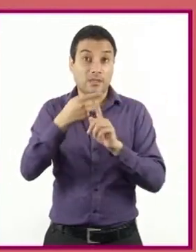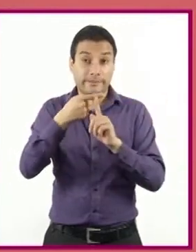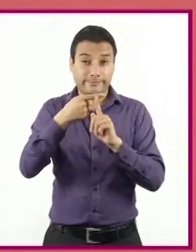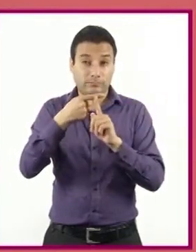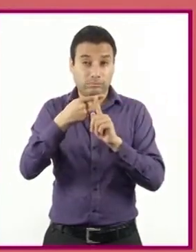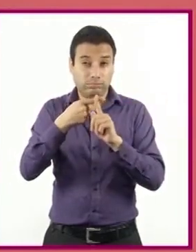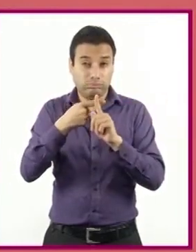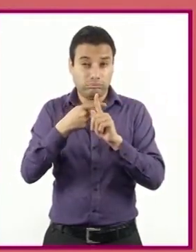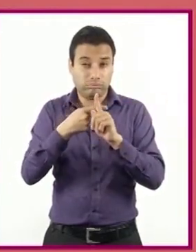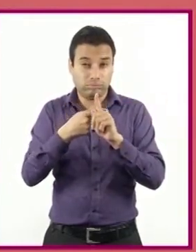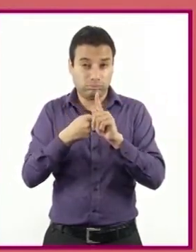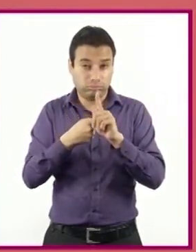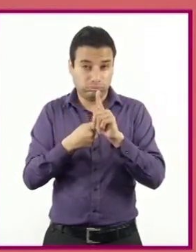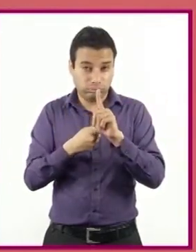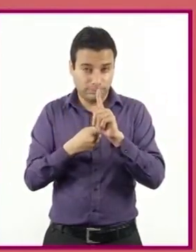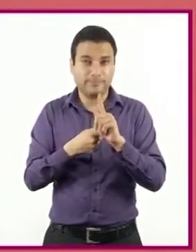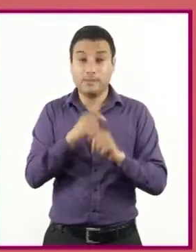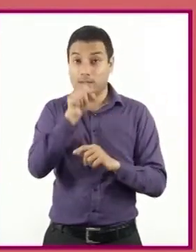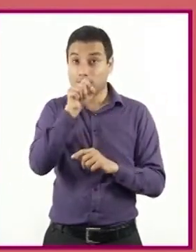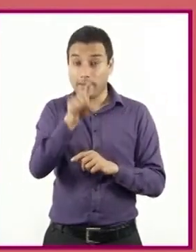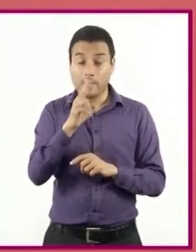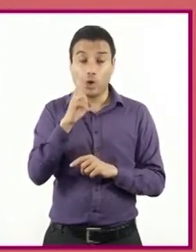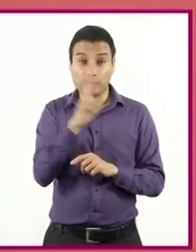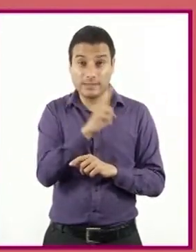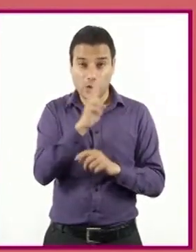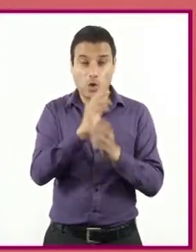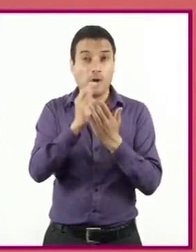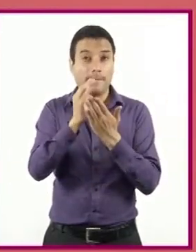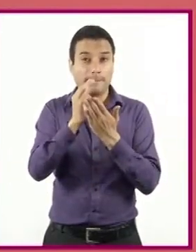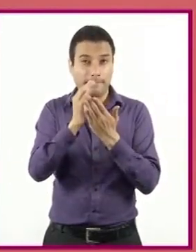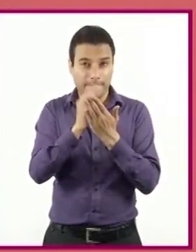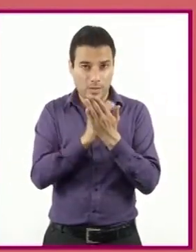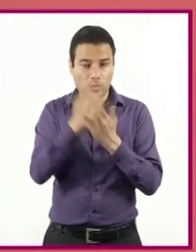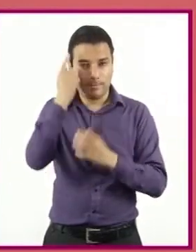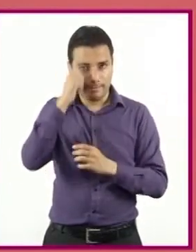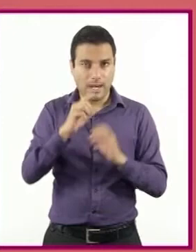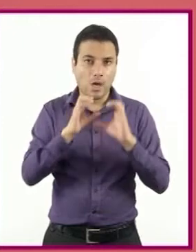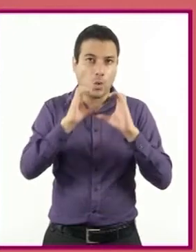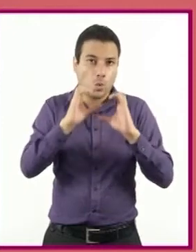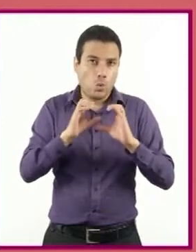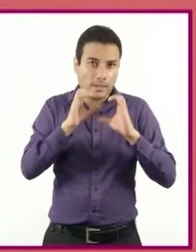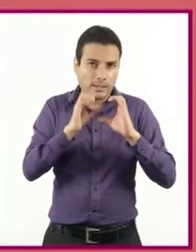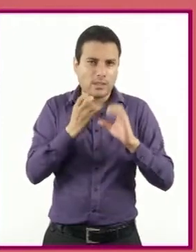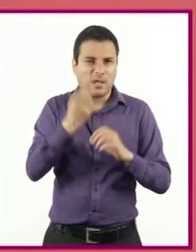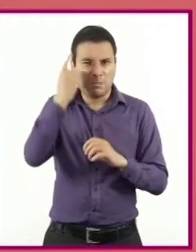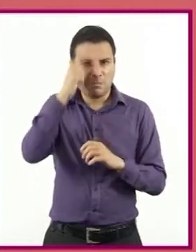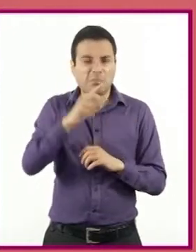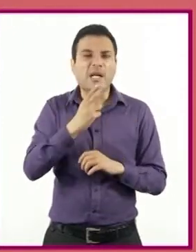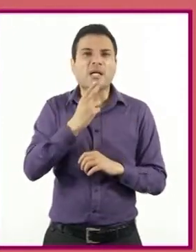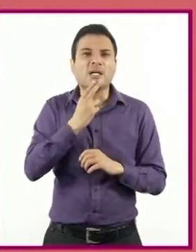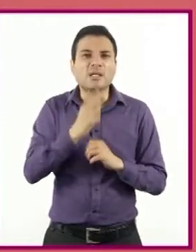temperaturas, pero también bajos niveles de oxígeno, entre otras características, que contribuyen a